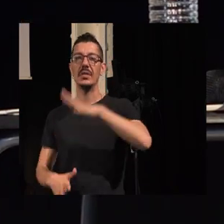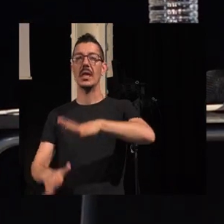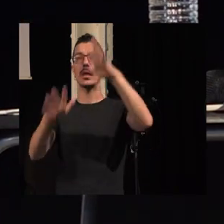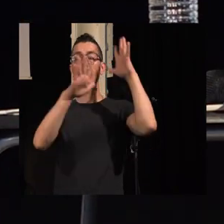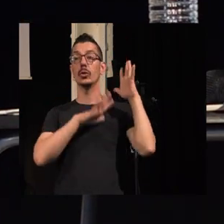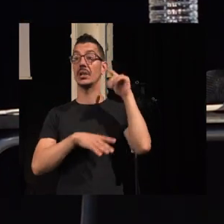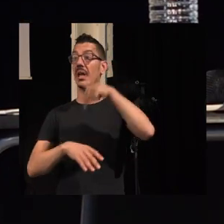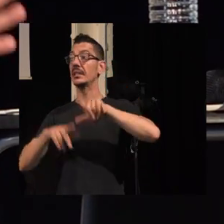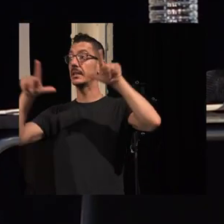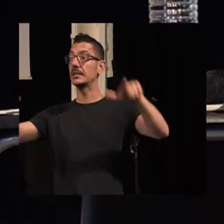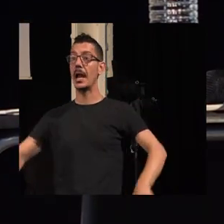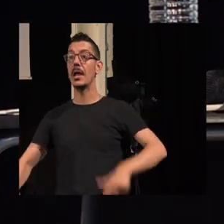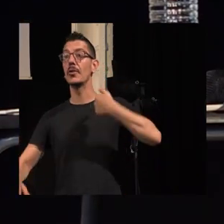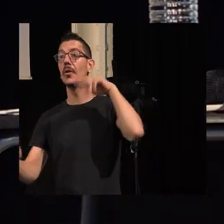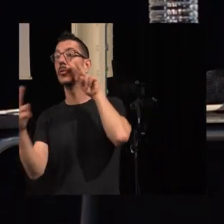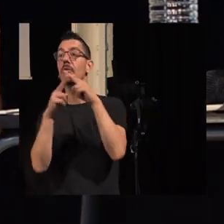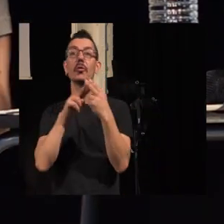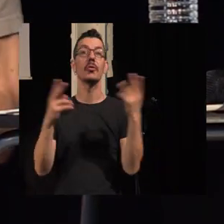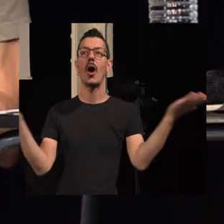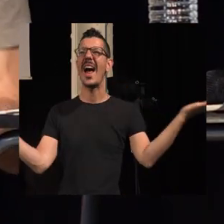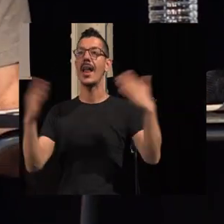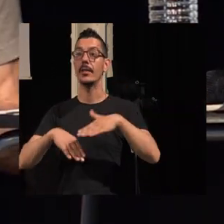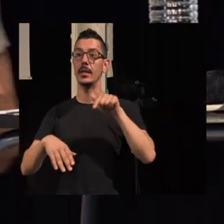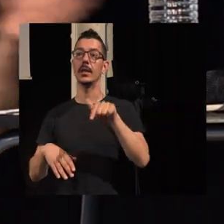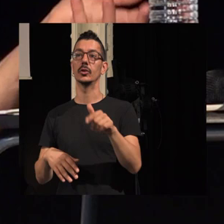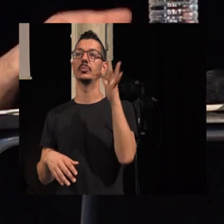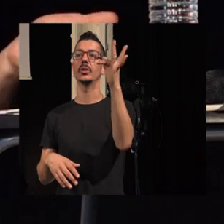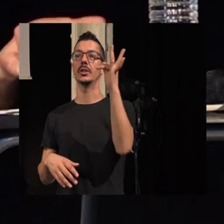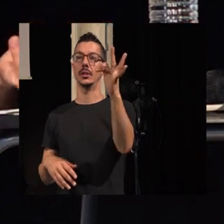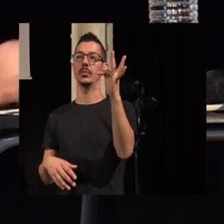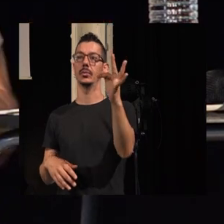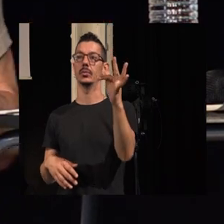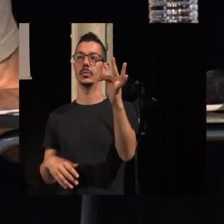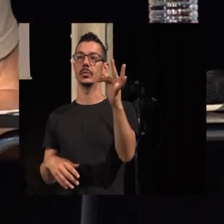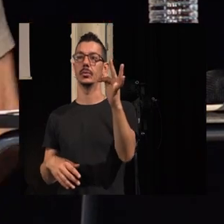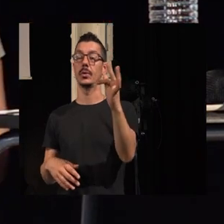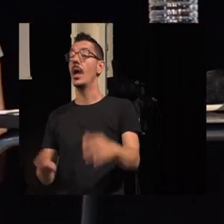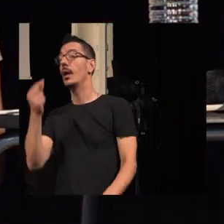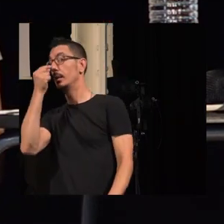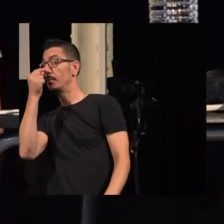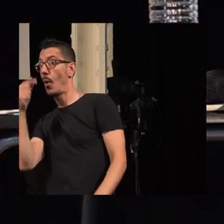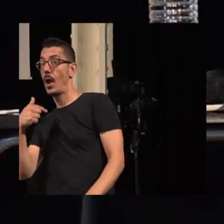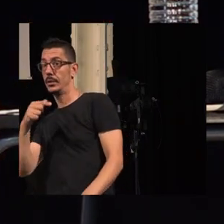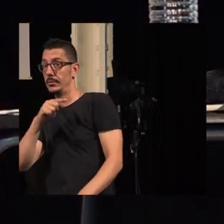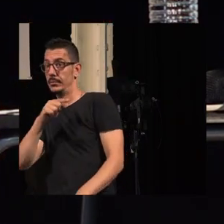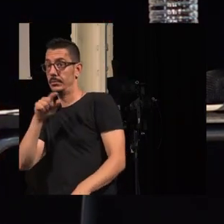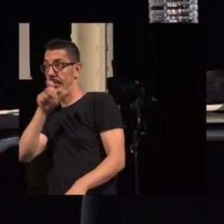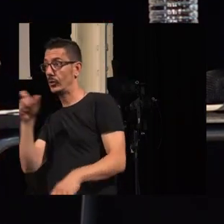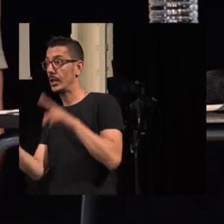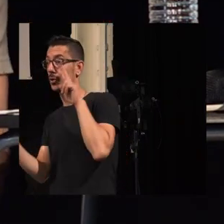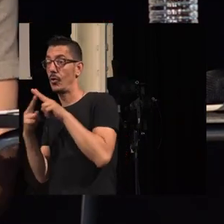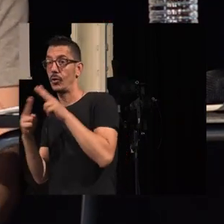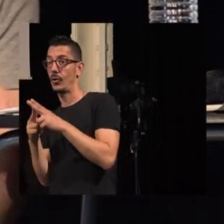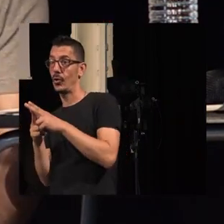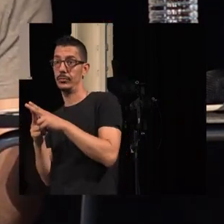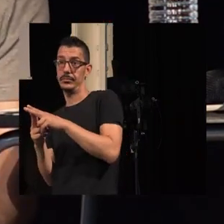sala. Es un buen señal, espero, pienso que sí. En Lisboa tampoco conozco a nadie, ya